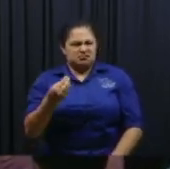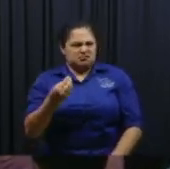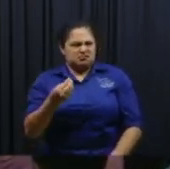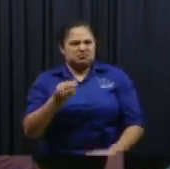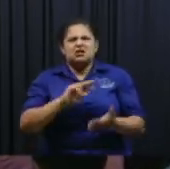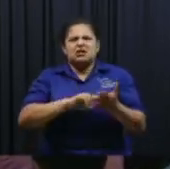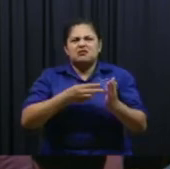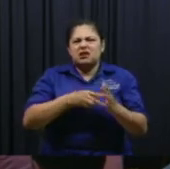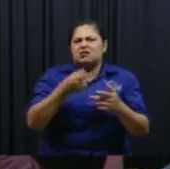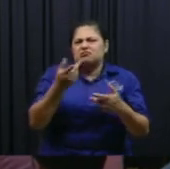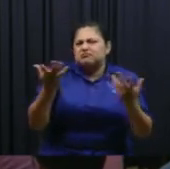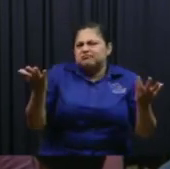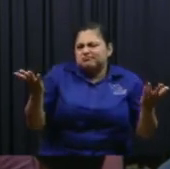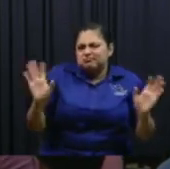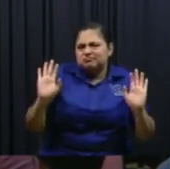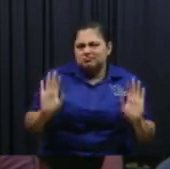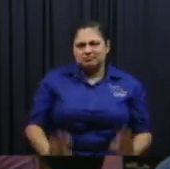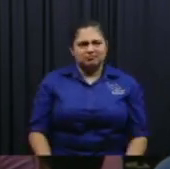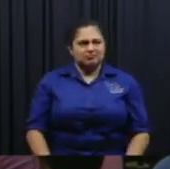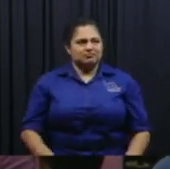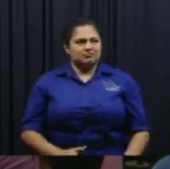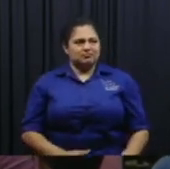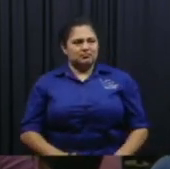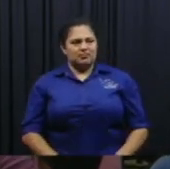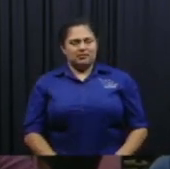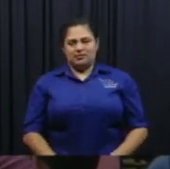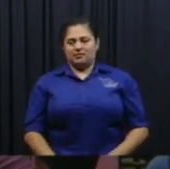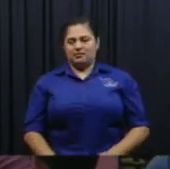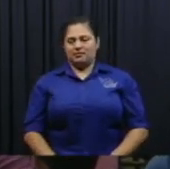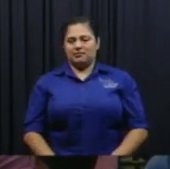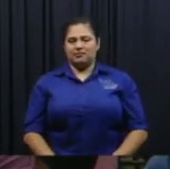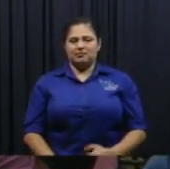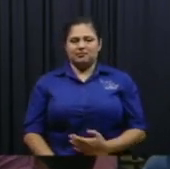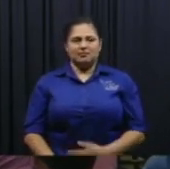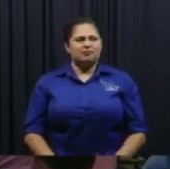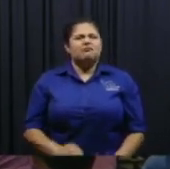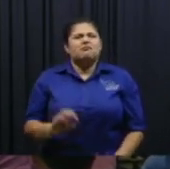eso qué me quería decir